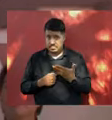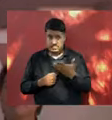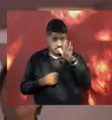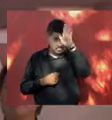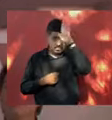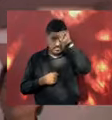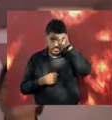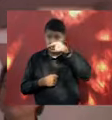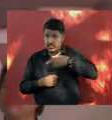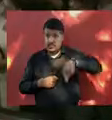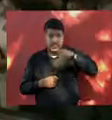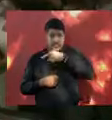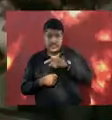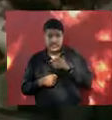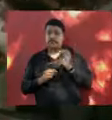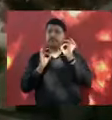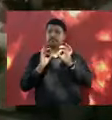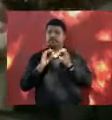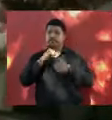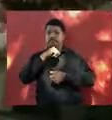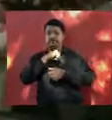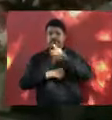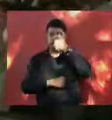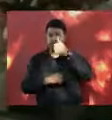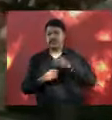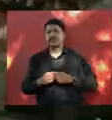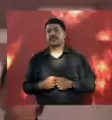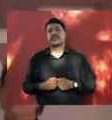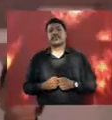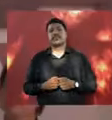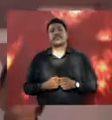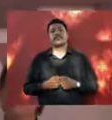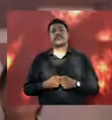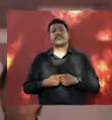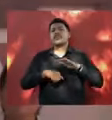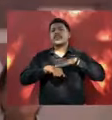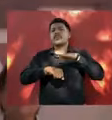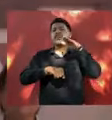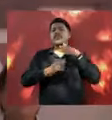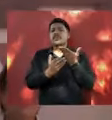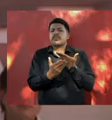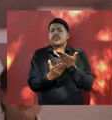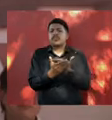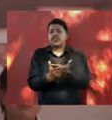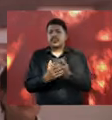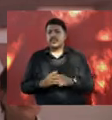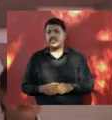¿Aprobado? Aprobado. ¿Qué más les proponemos?